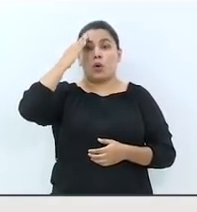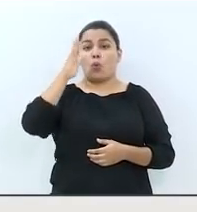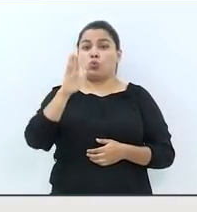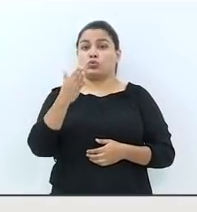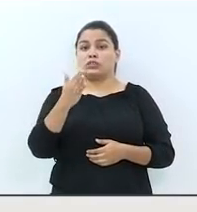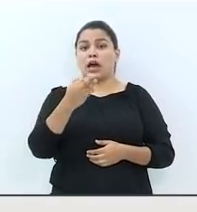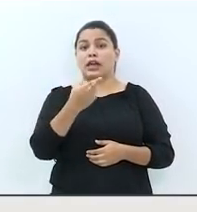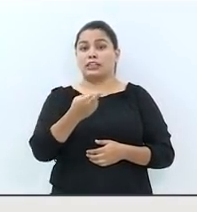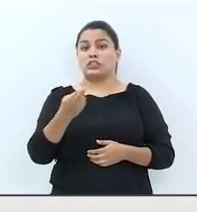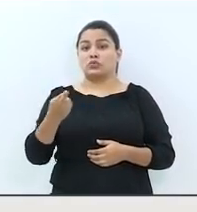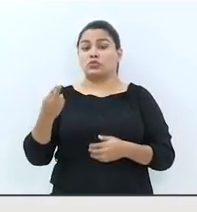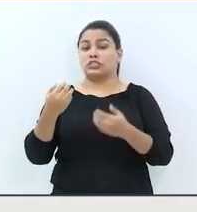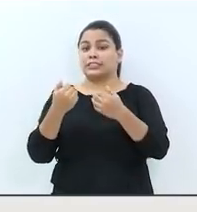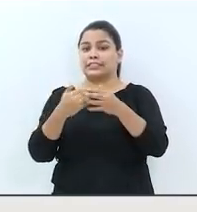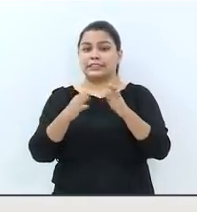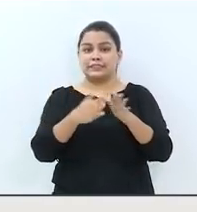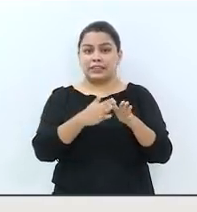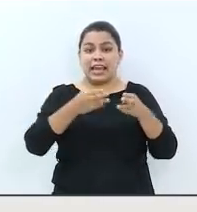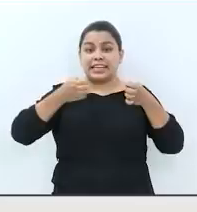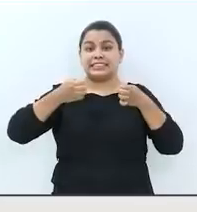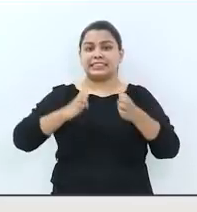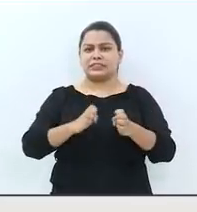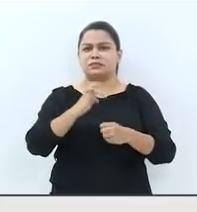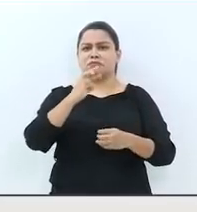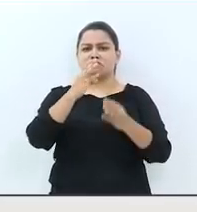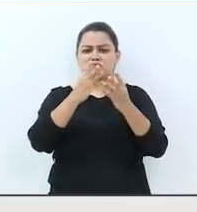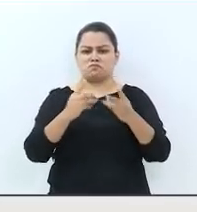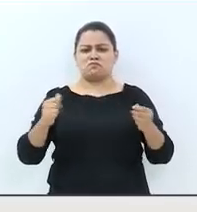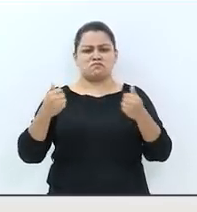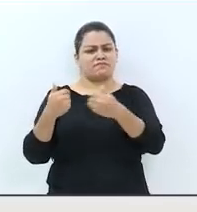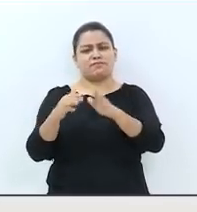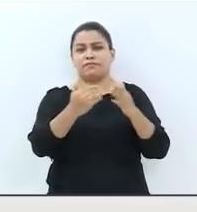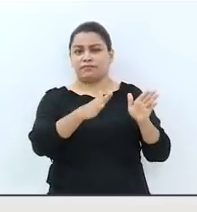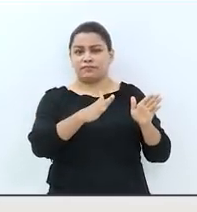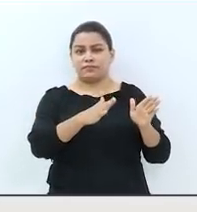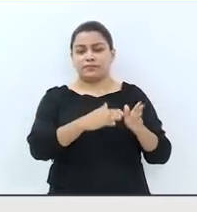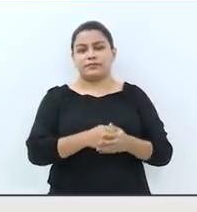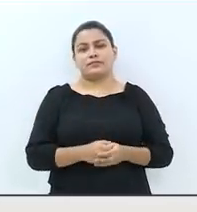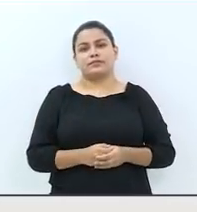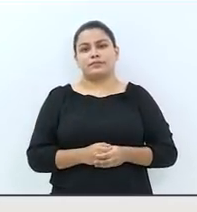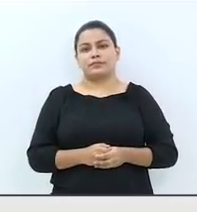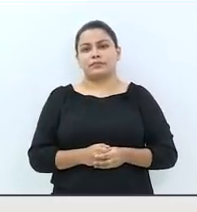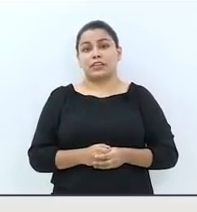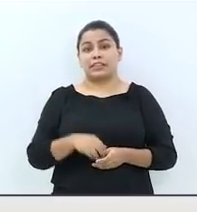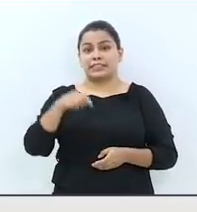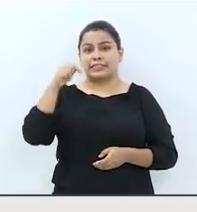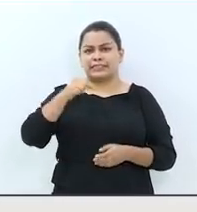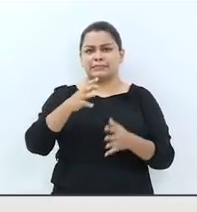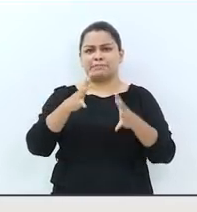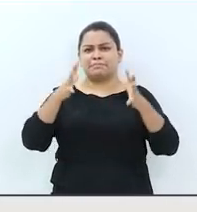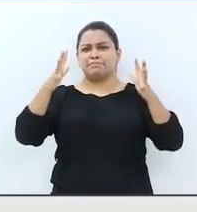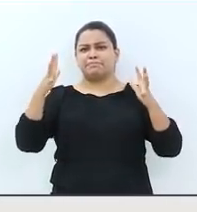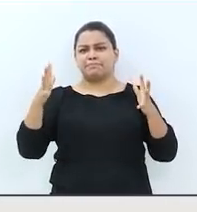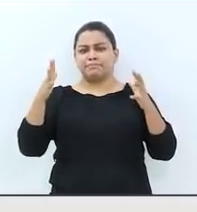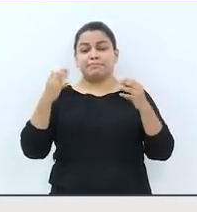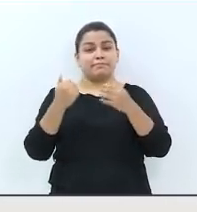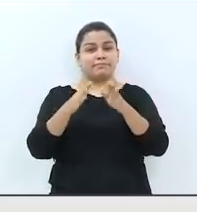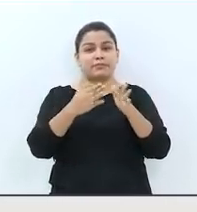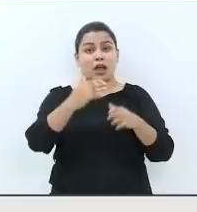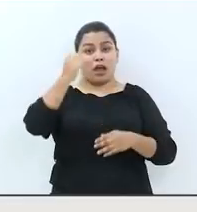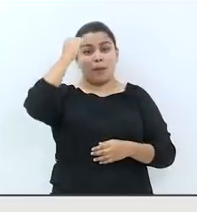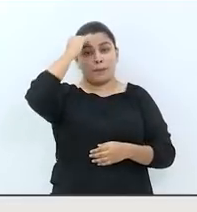y otras estrategias para poder responder a esta diversidad, a esta gama amplia de estilos